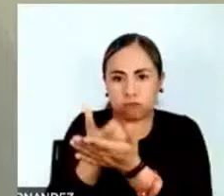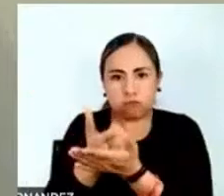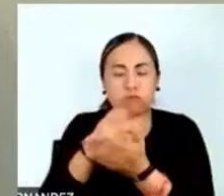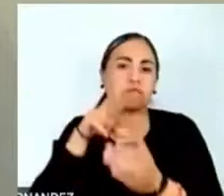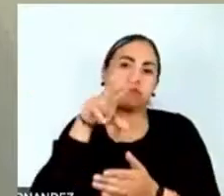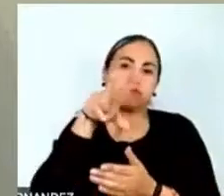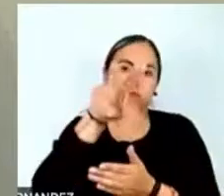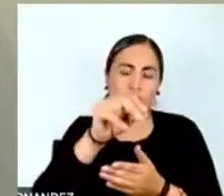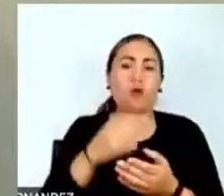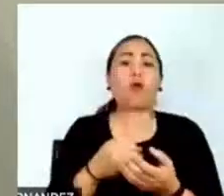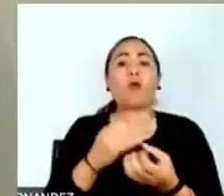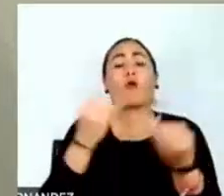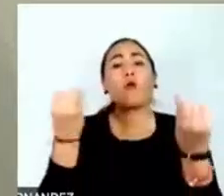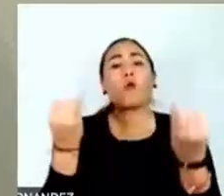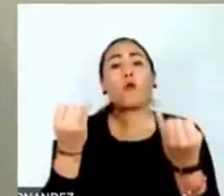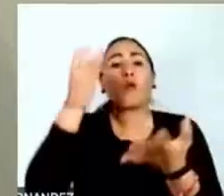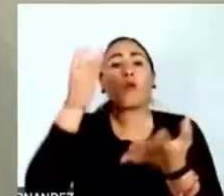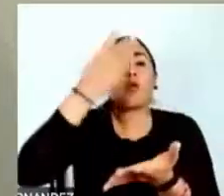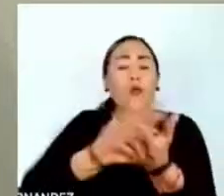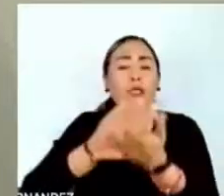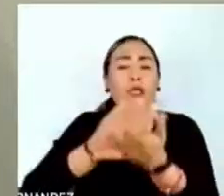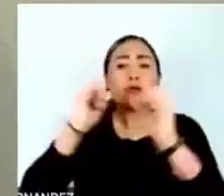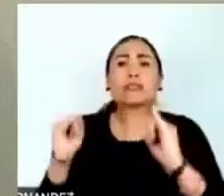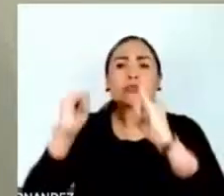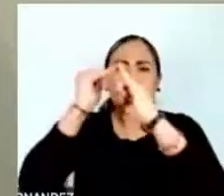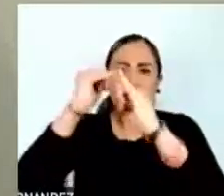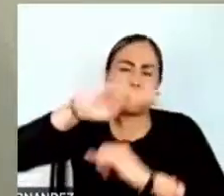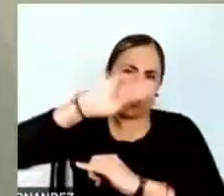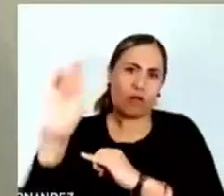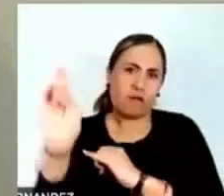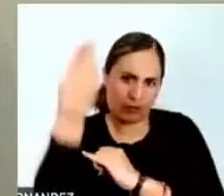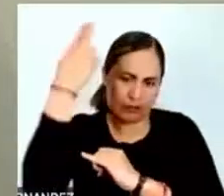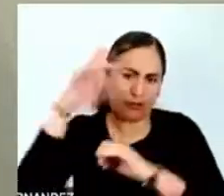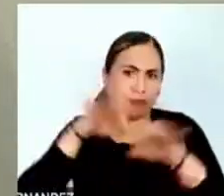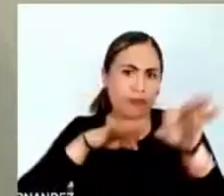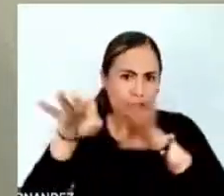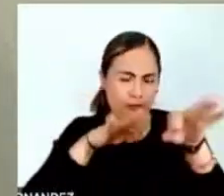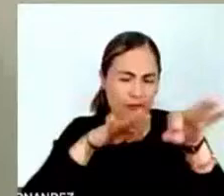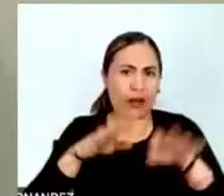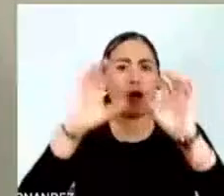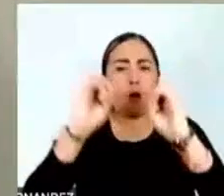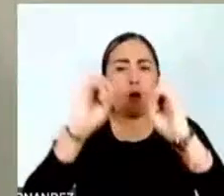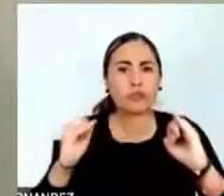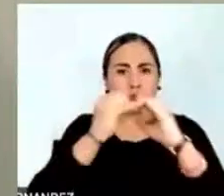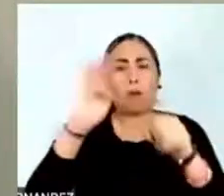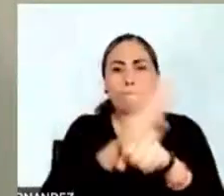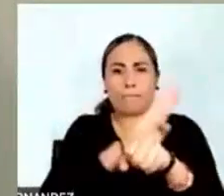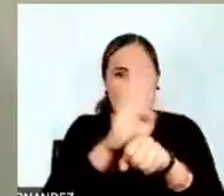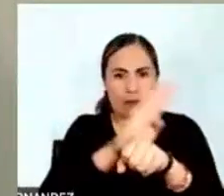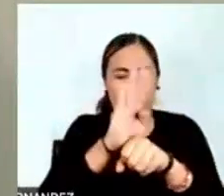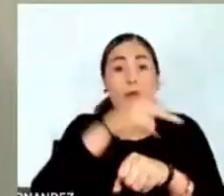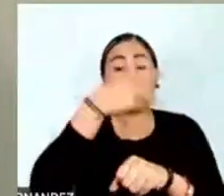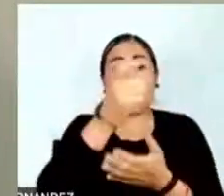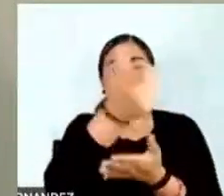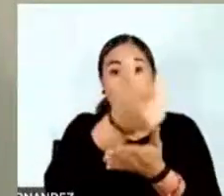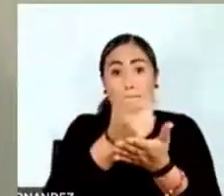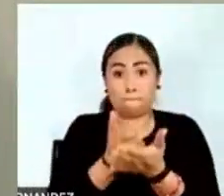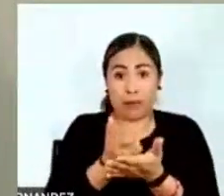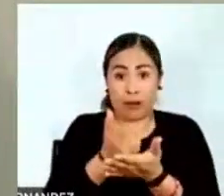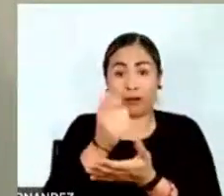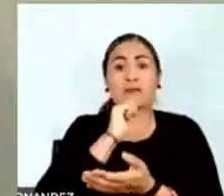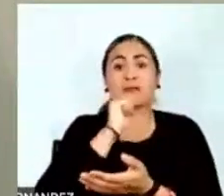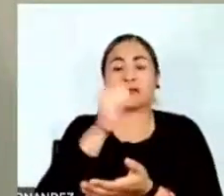en asociaciones académicas o de beneficencia sin remuneración. En este contexto, la